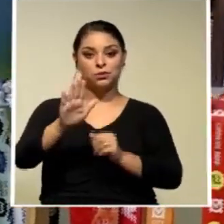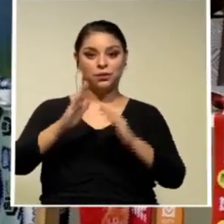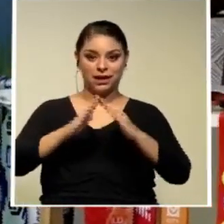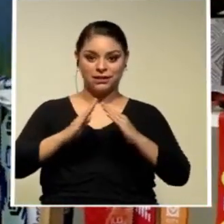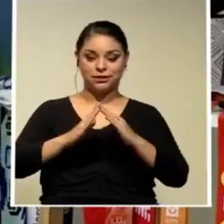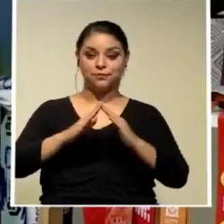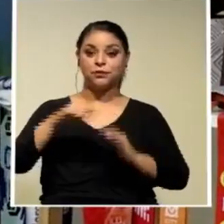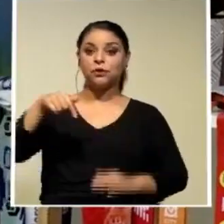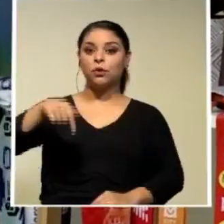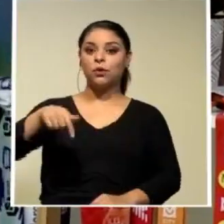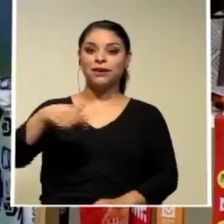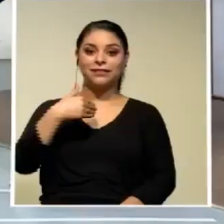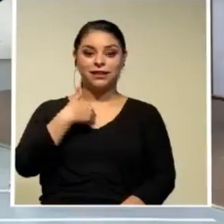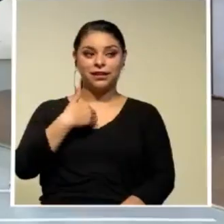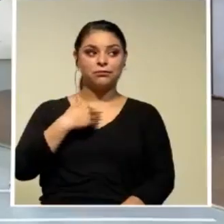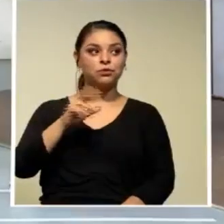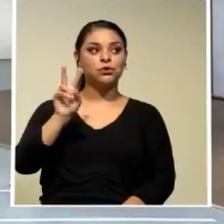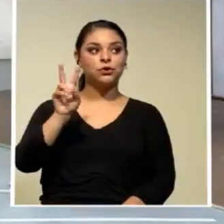tenemos